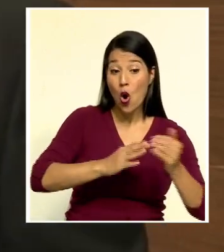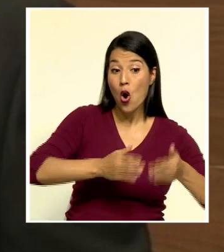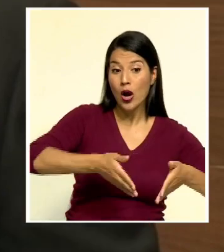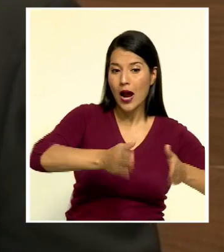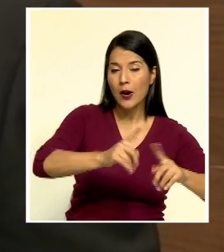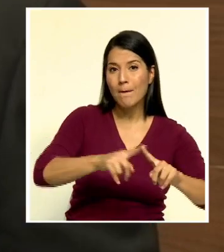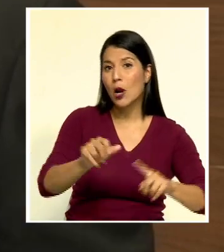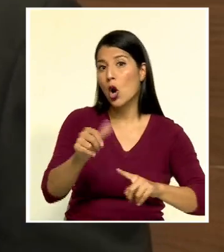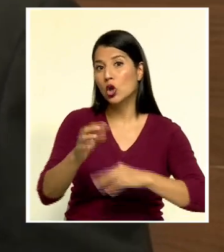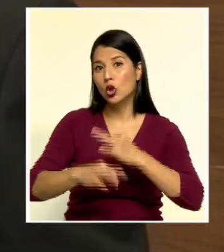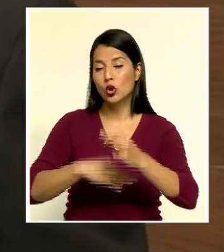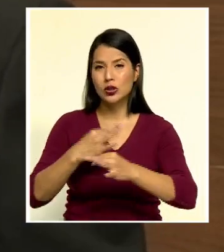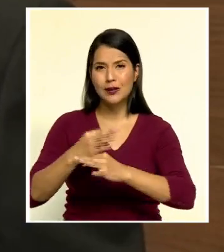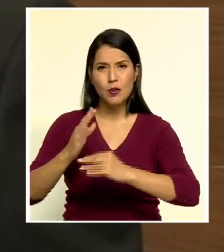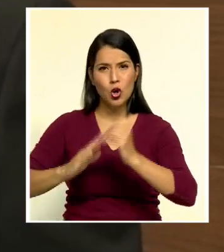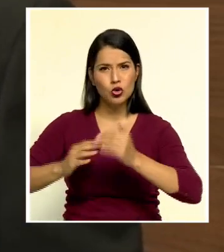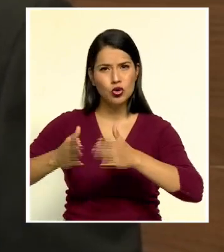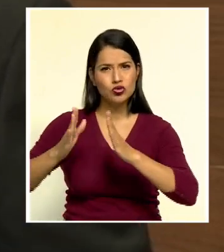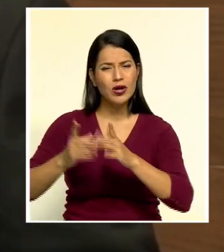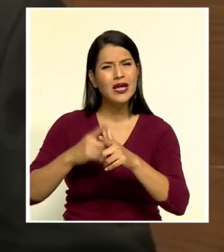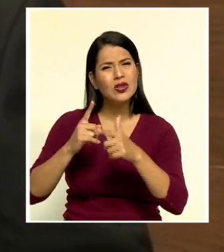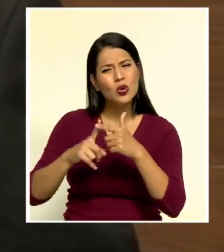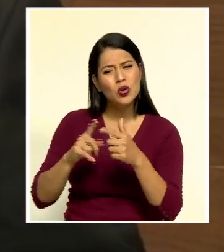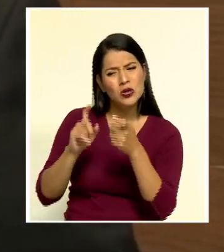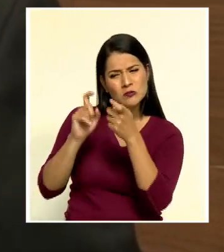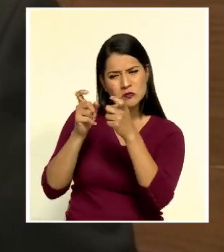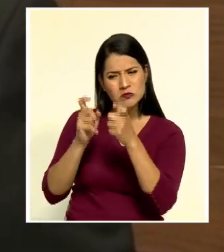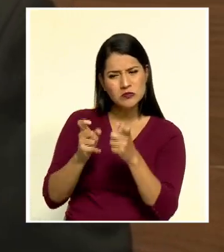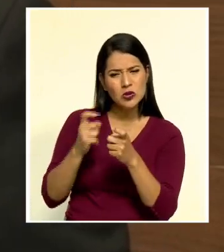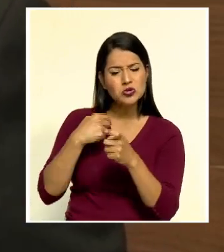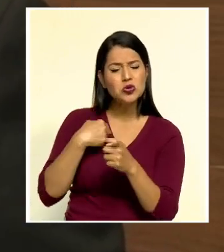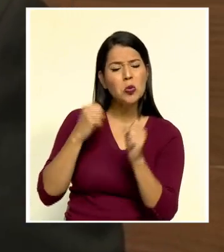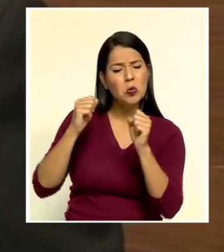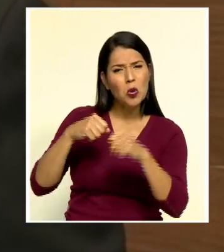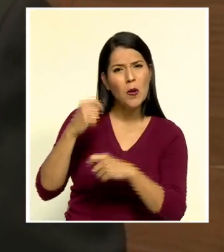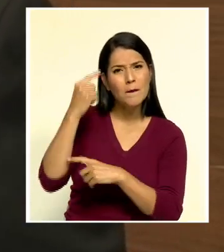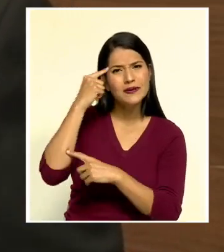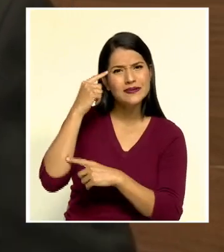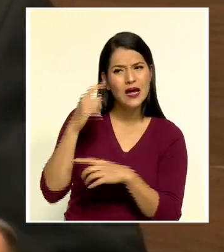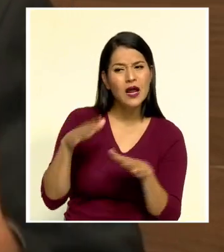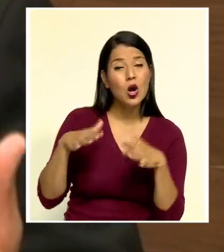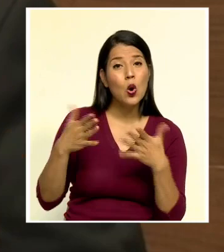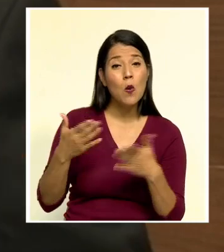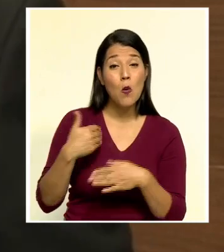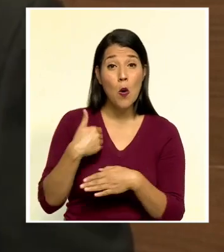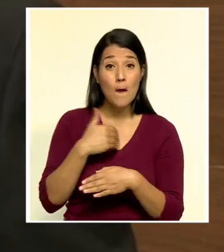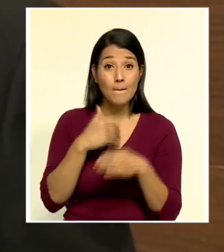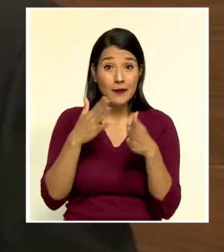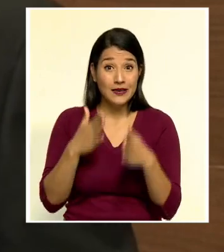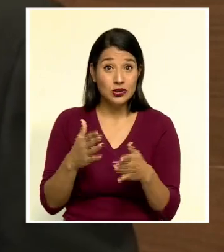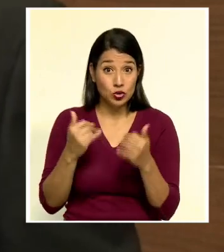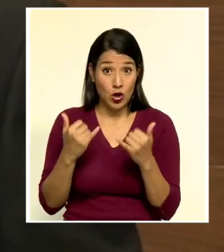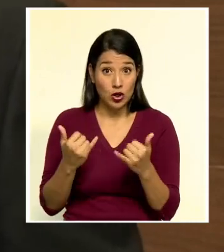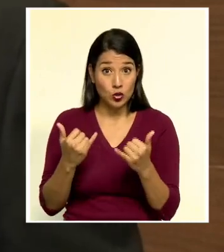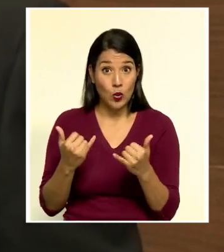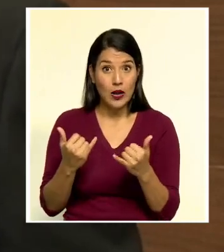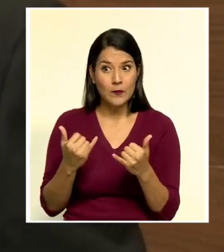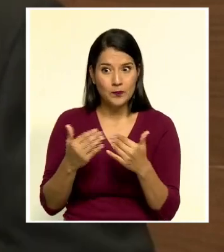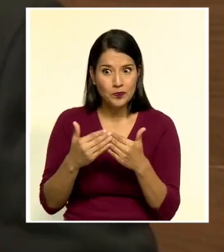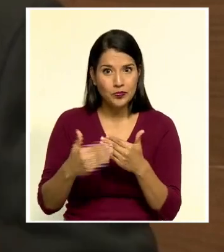tipo de construcciones. Entonces, la reestructuración, yo me puedo imaginar cómo el señor ministro, el que nos va a dar en los próximos 4